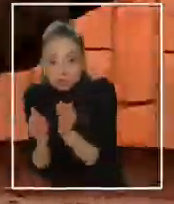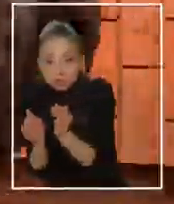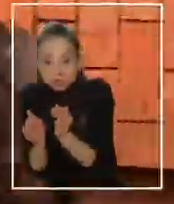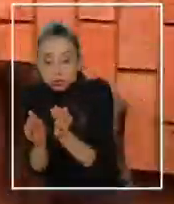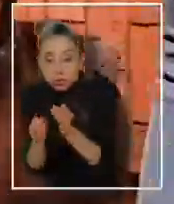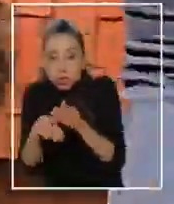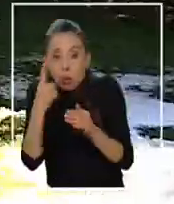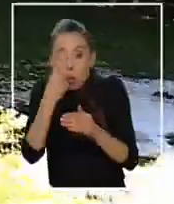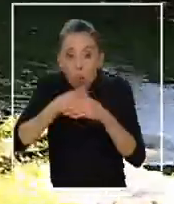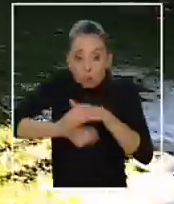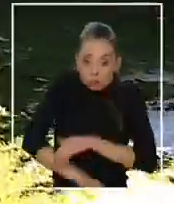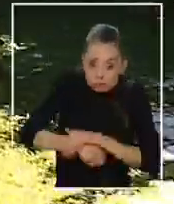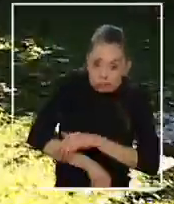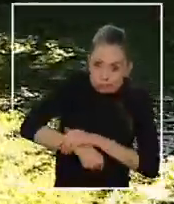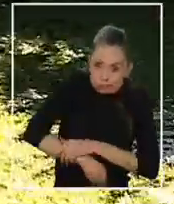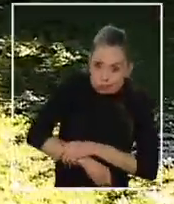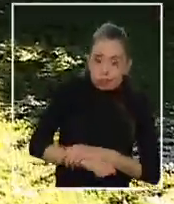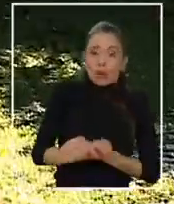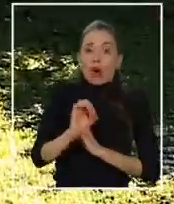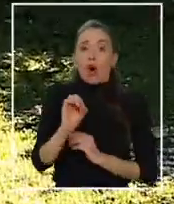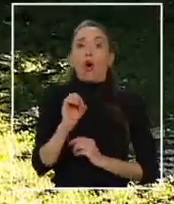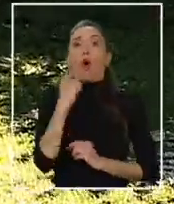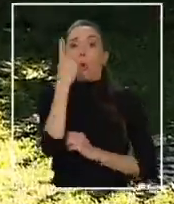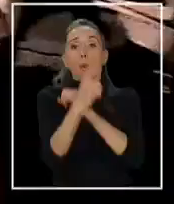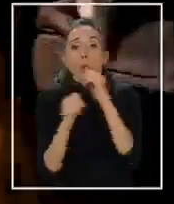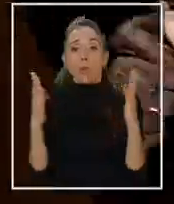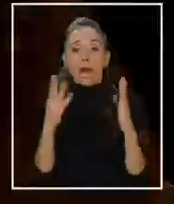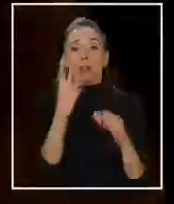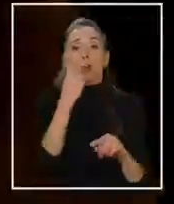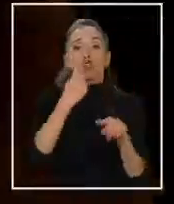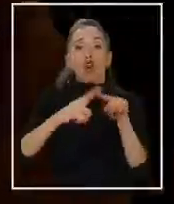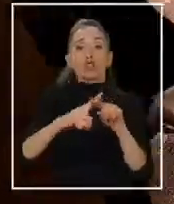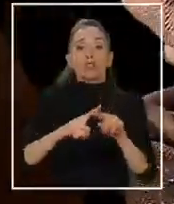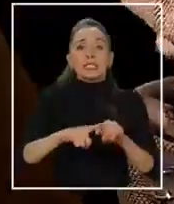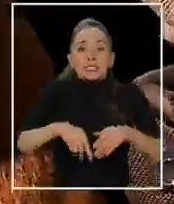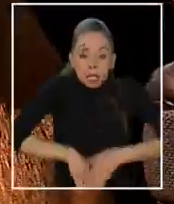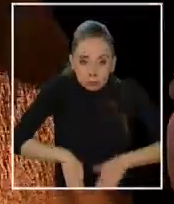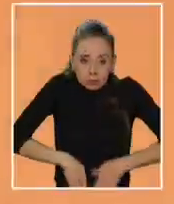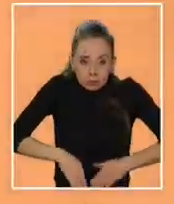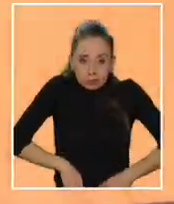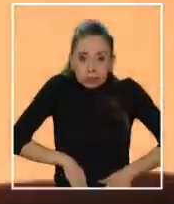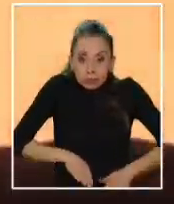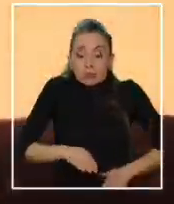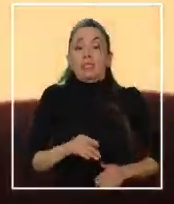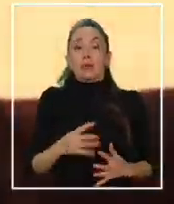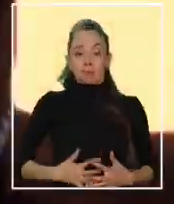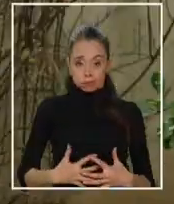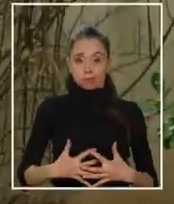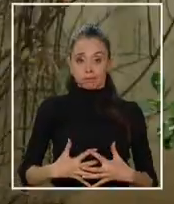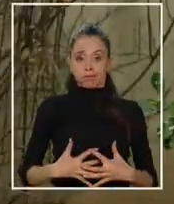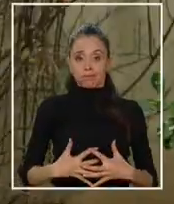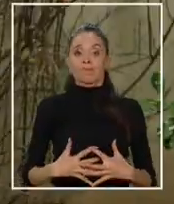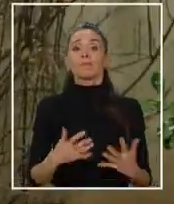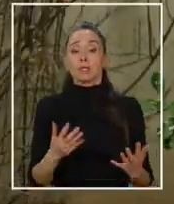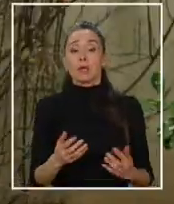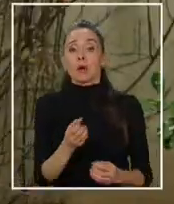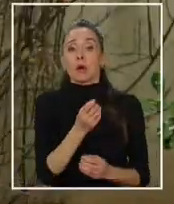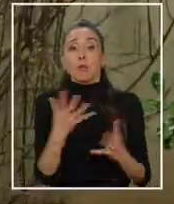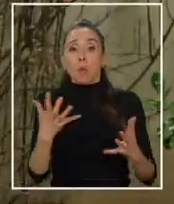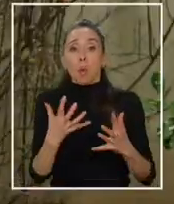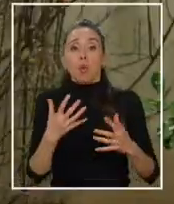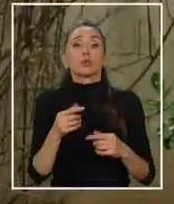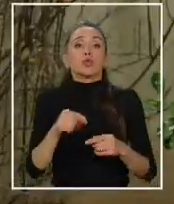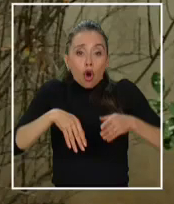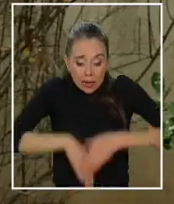mascotas en una aparición y puede tener 1 o 2 apariciones al año. Por tanto, la reproducción que hay hoy día con este número es muy